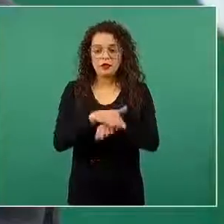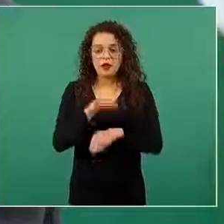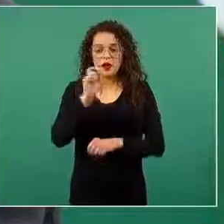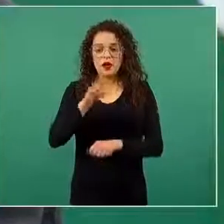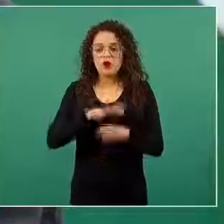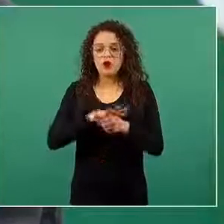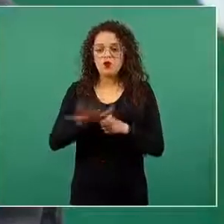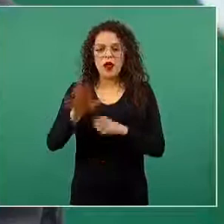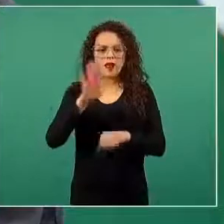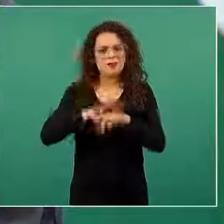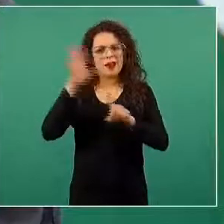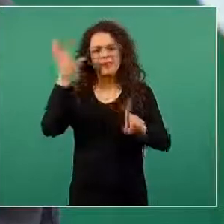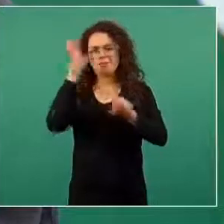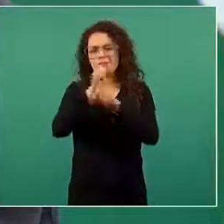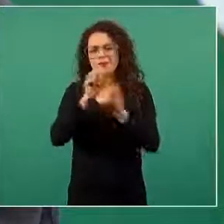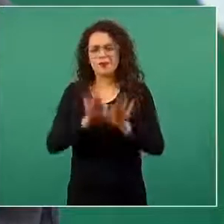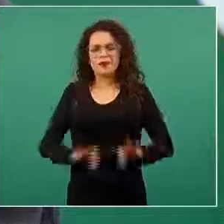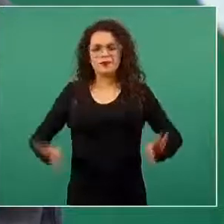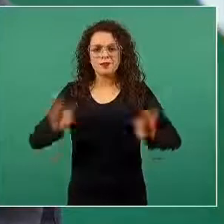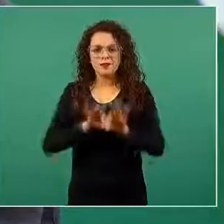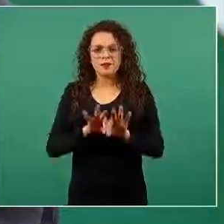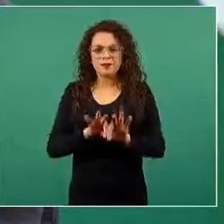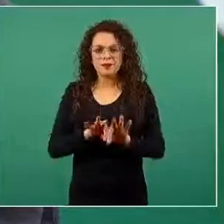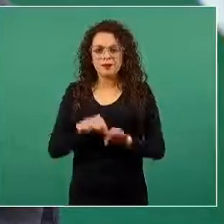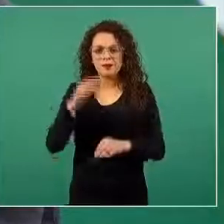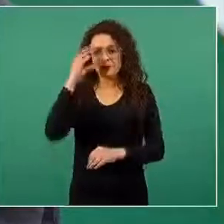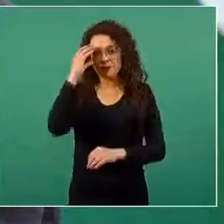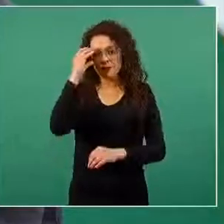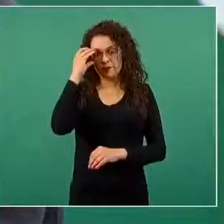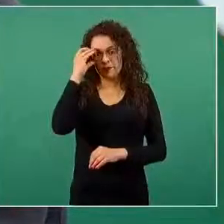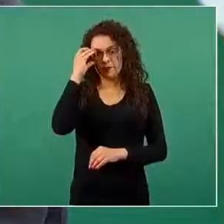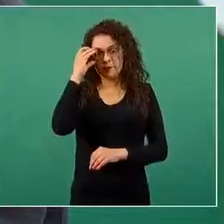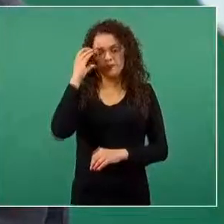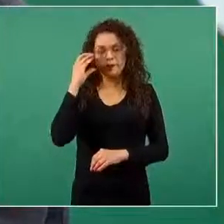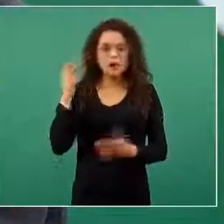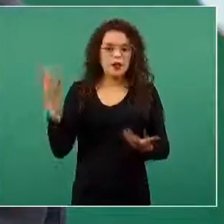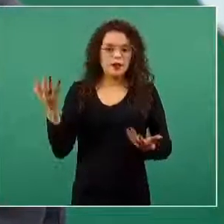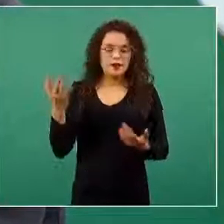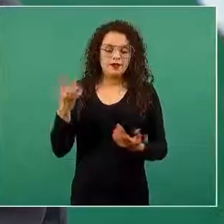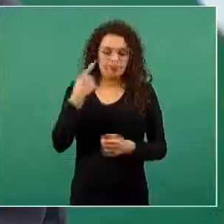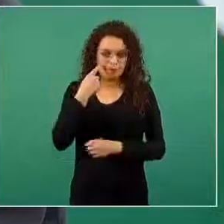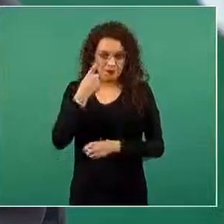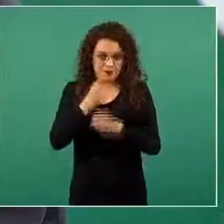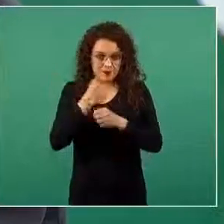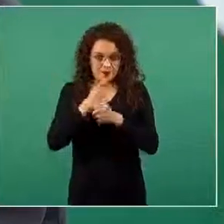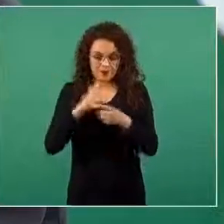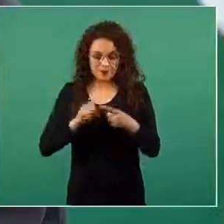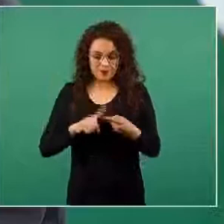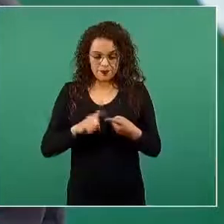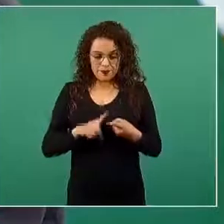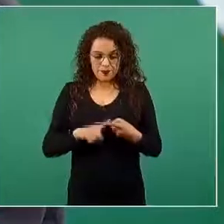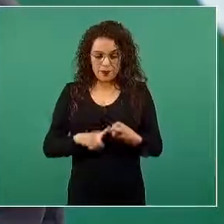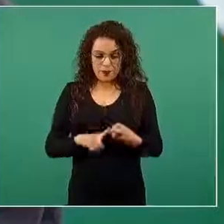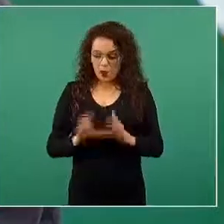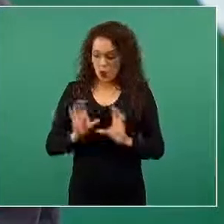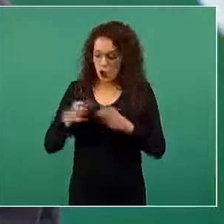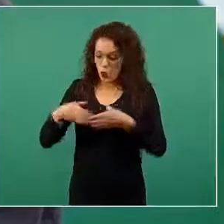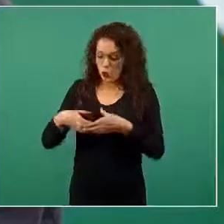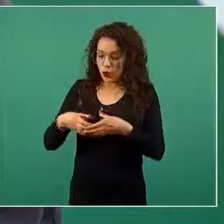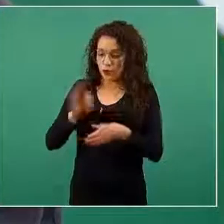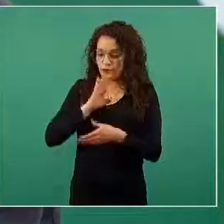el principal reto, ha sido poder, llegar a las diferentes